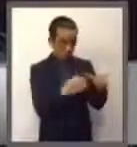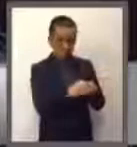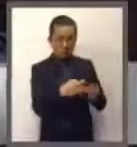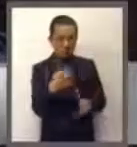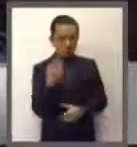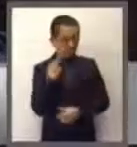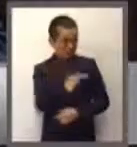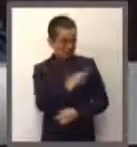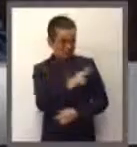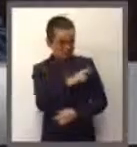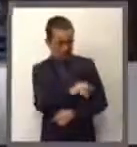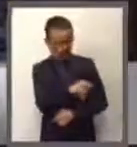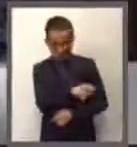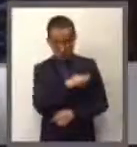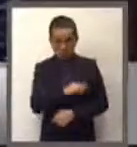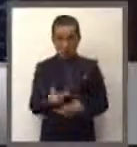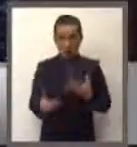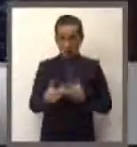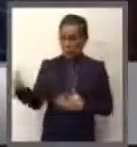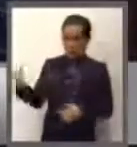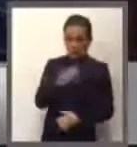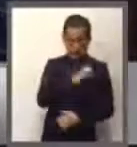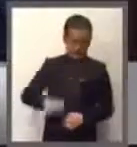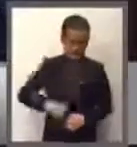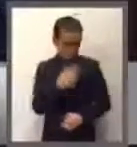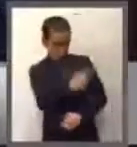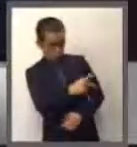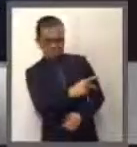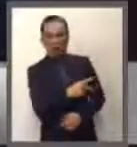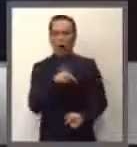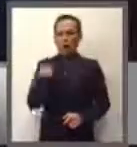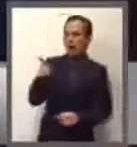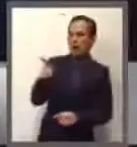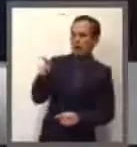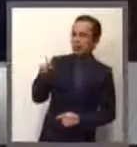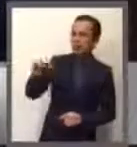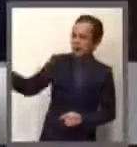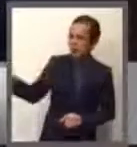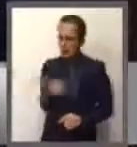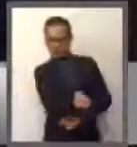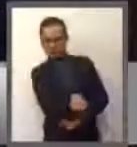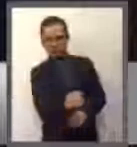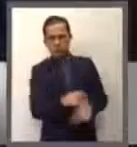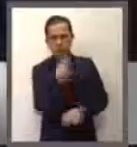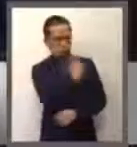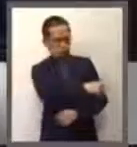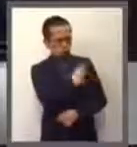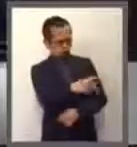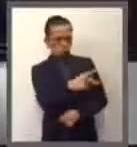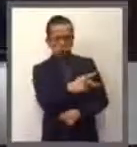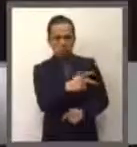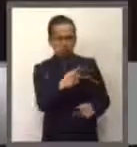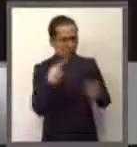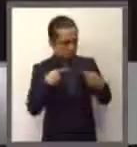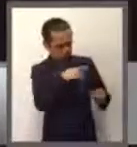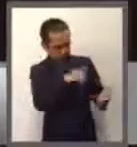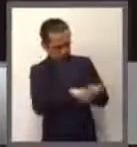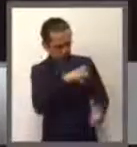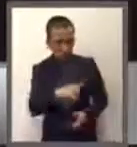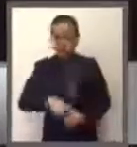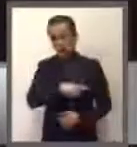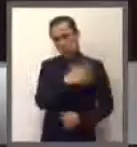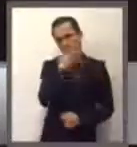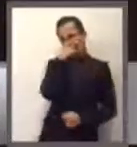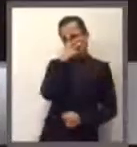un candidato, le pidió uno prestado al PRI porque los suyos le dan vergüenza.